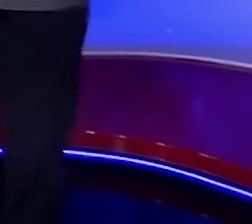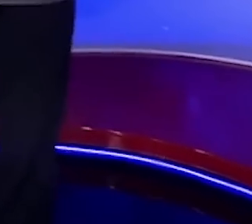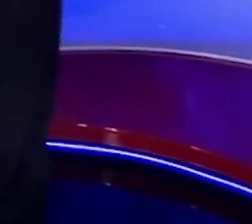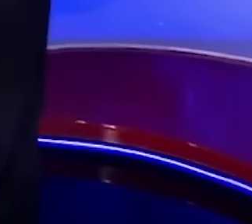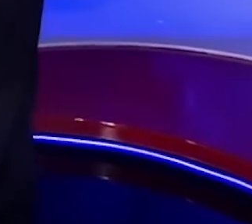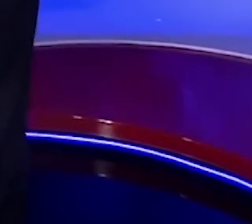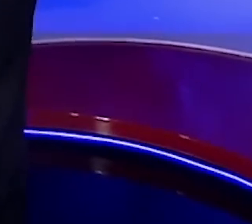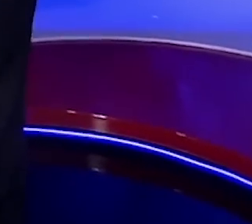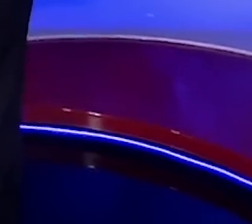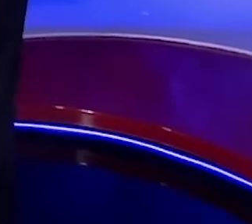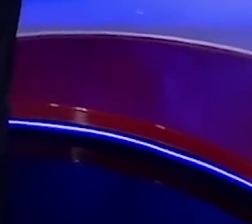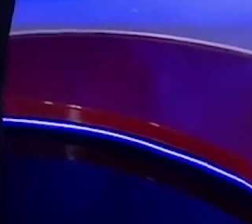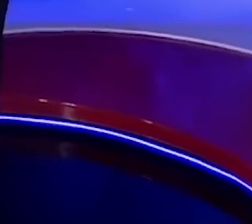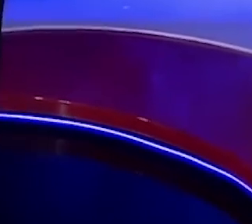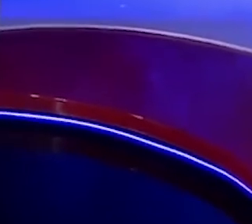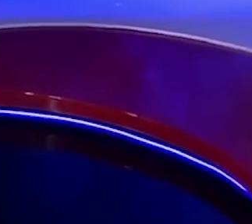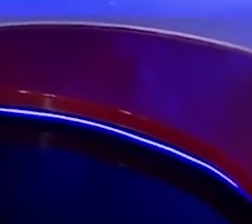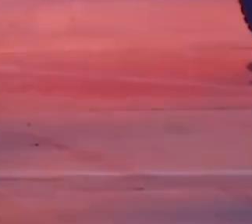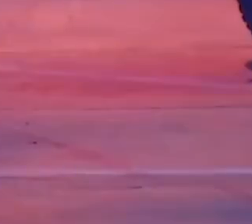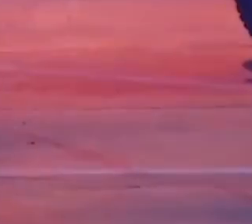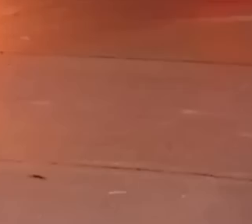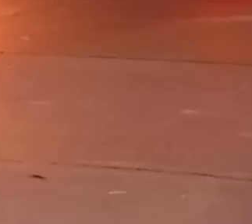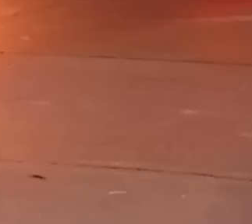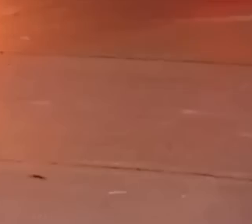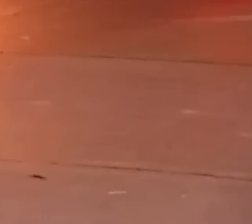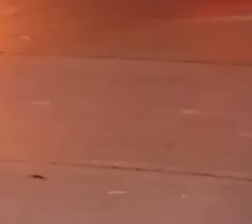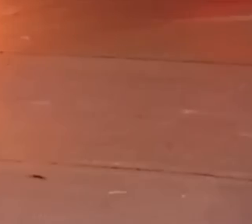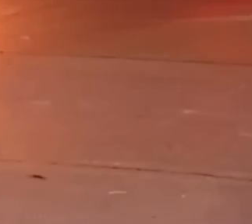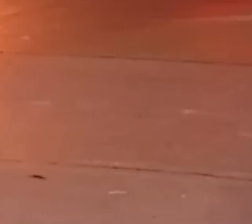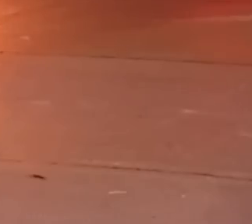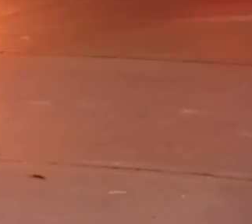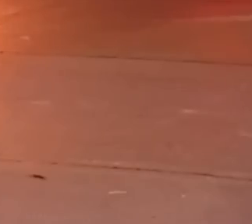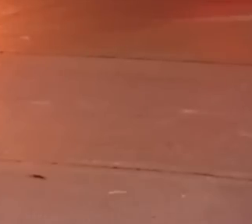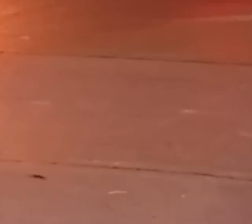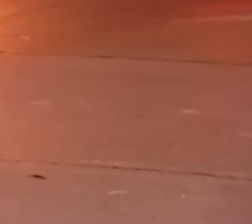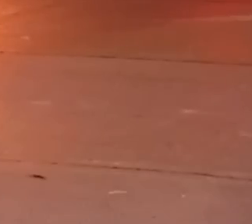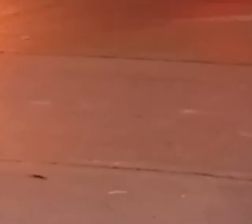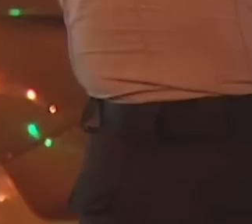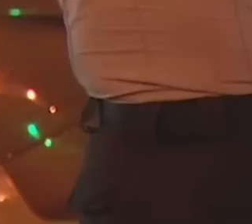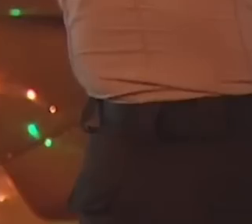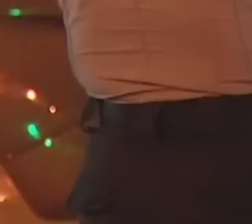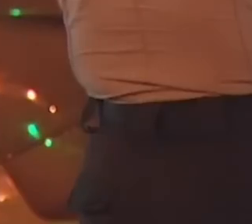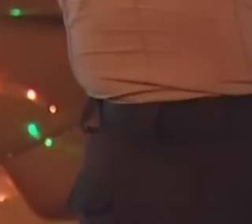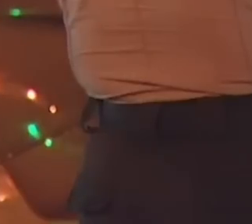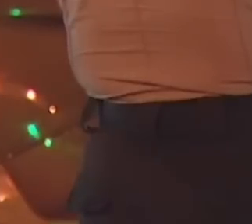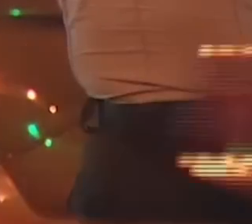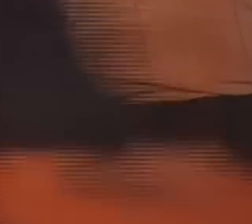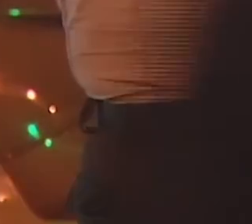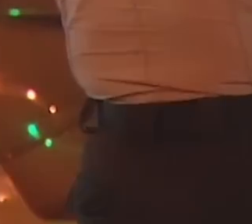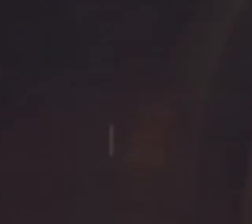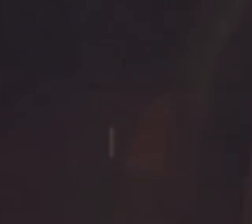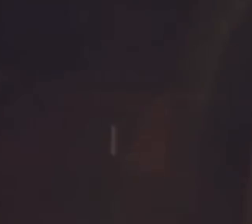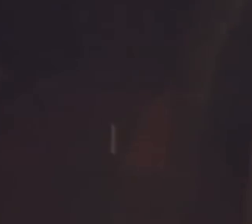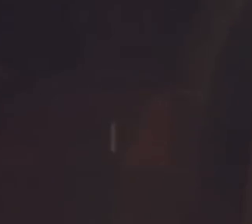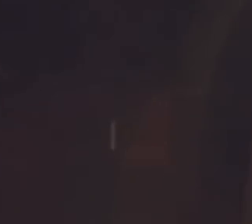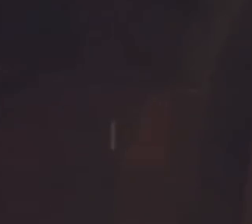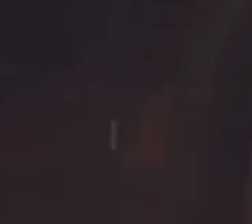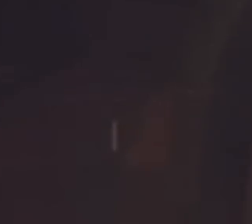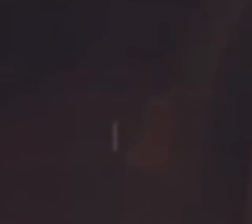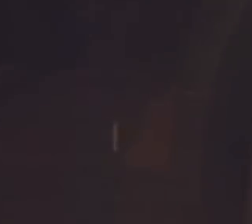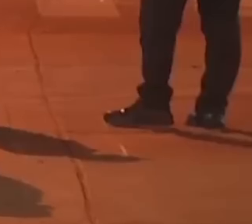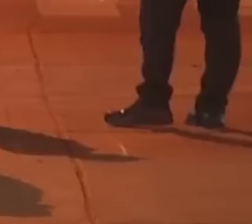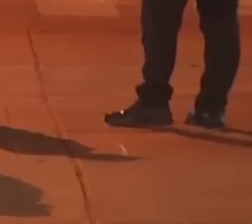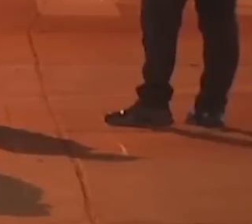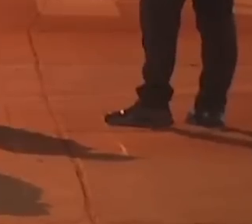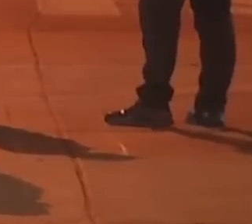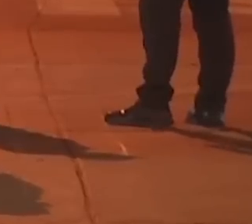hechos delictivos de sangre que se han generado en la ciudad de Guayaquil. Varias personas han perdido la vida. Esto y más,